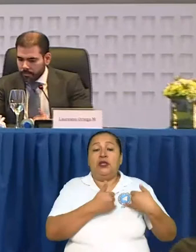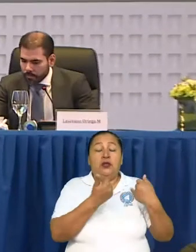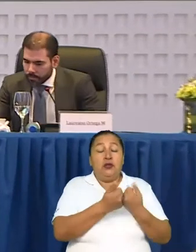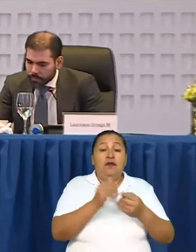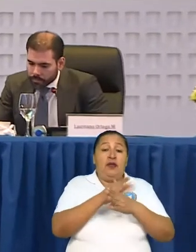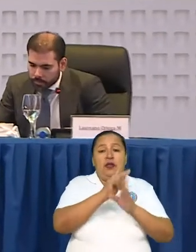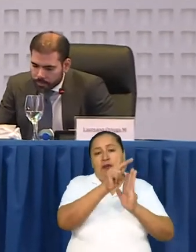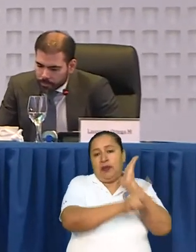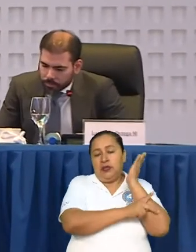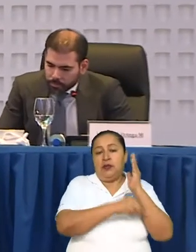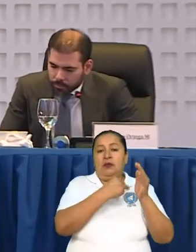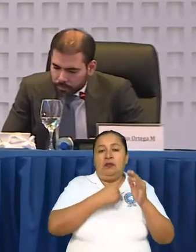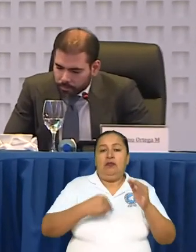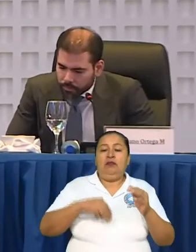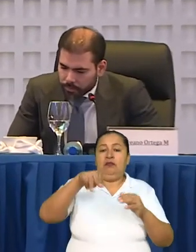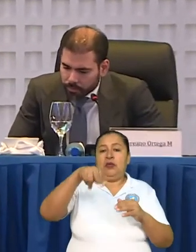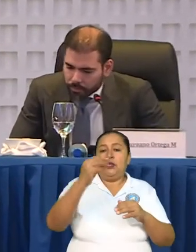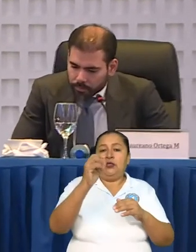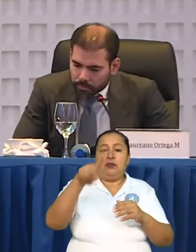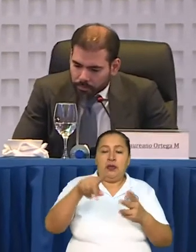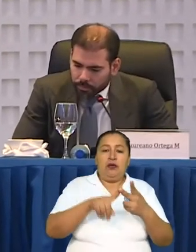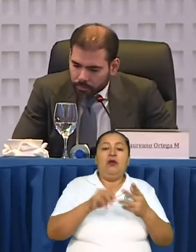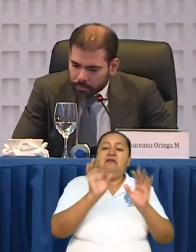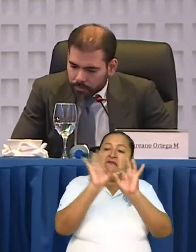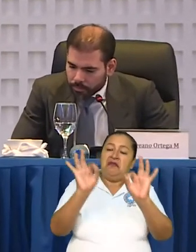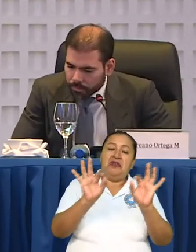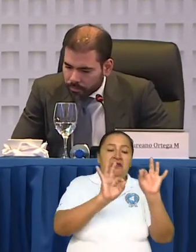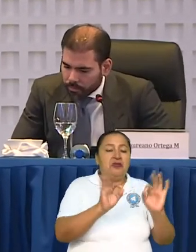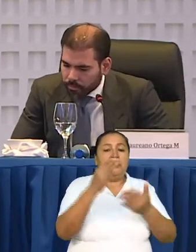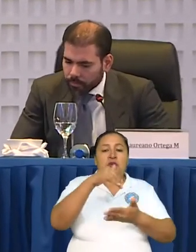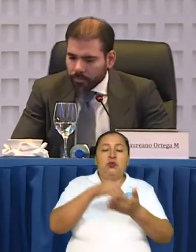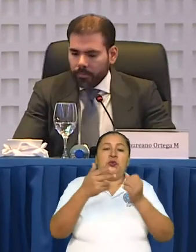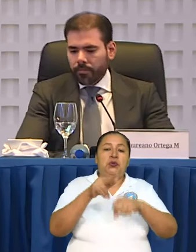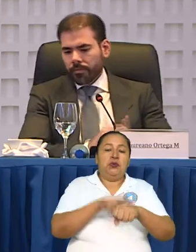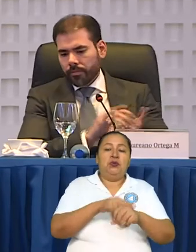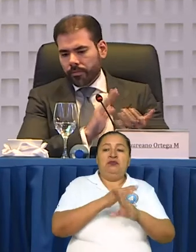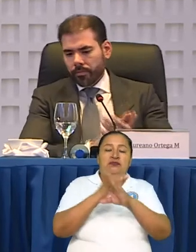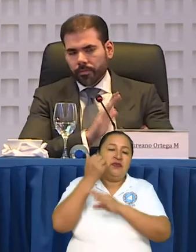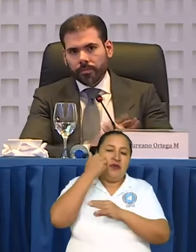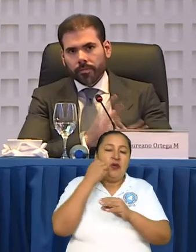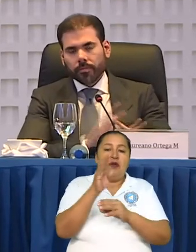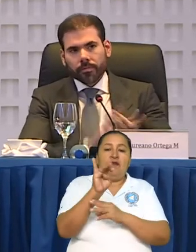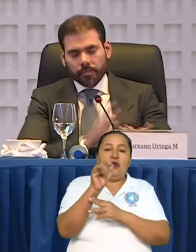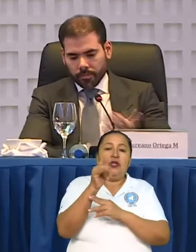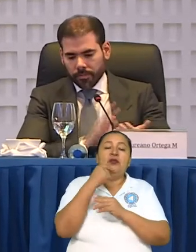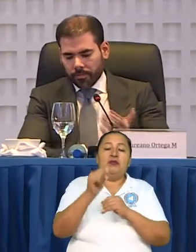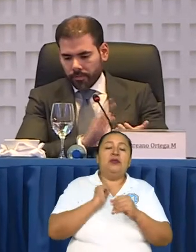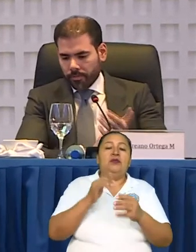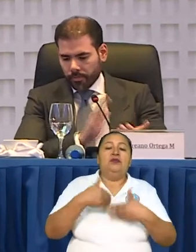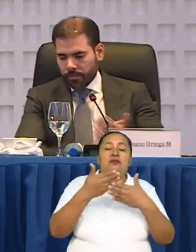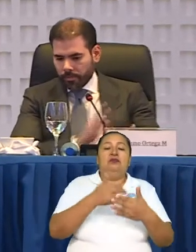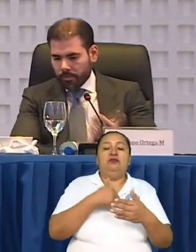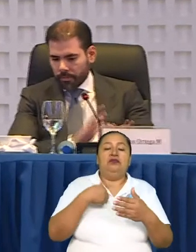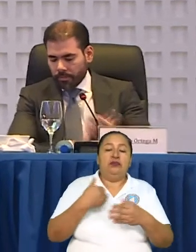diferentes países. El ministro de Hacienda y Crédito Público felicitó al Centro Nacional de Epidemiología y Biotecnología, que va a la